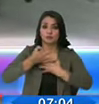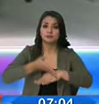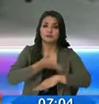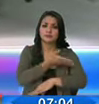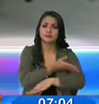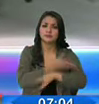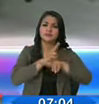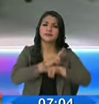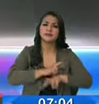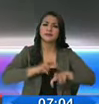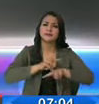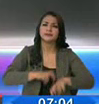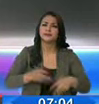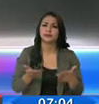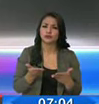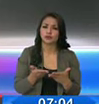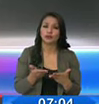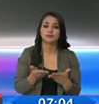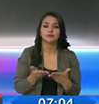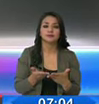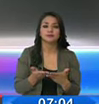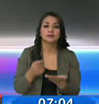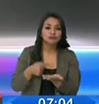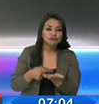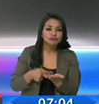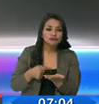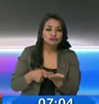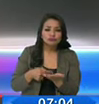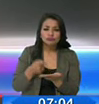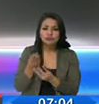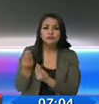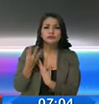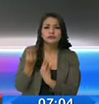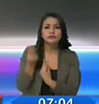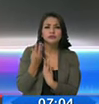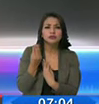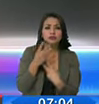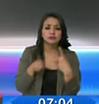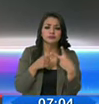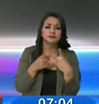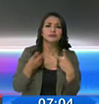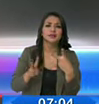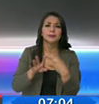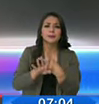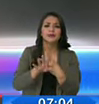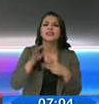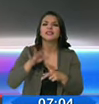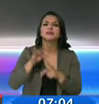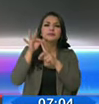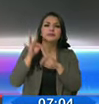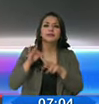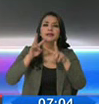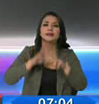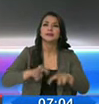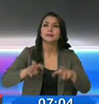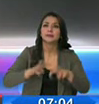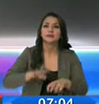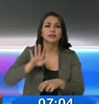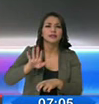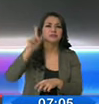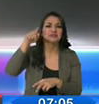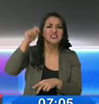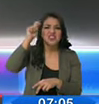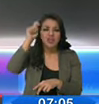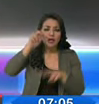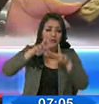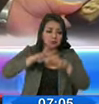dentro de las investigaciones previa mediante el análisis de la información y el uso de las técnicas especiales de investigación llevadas a cabo durante